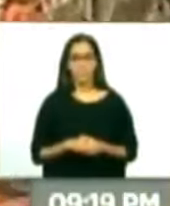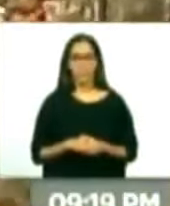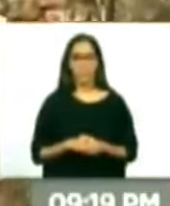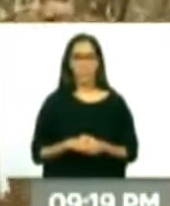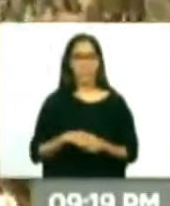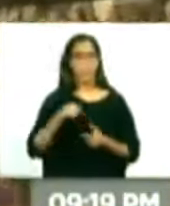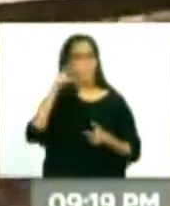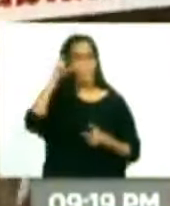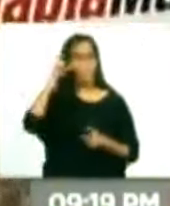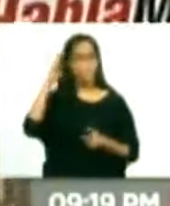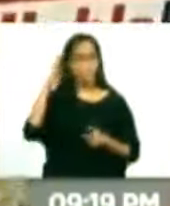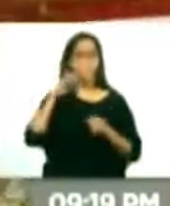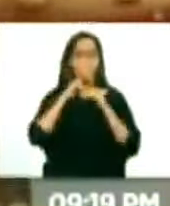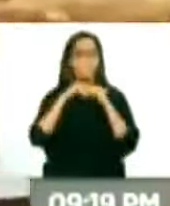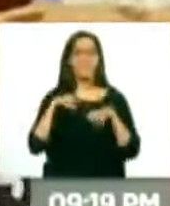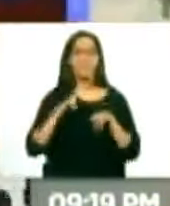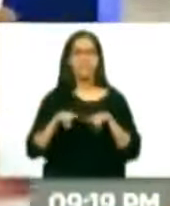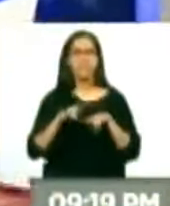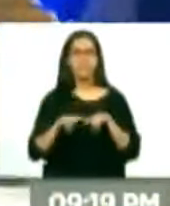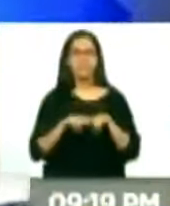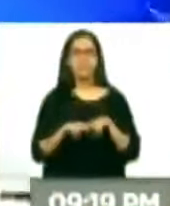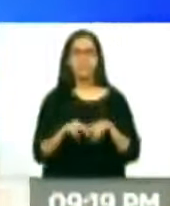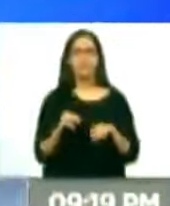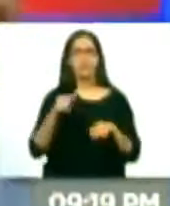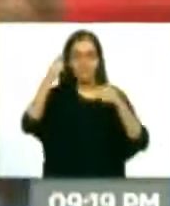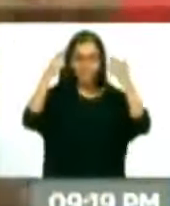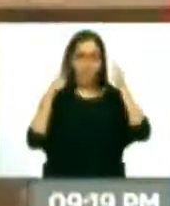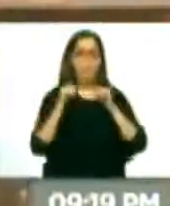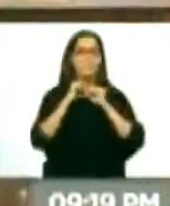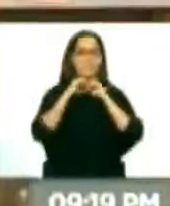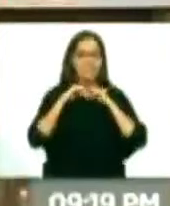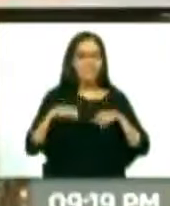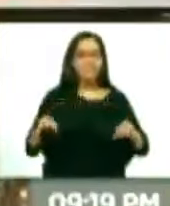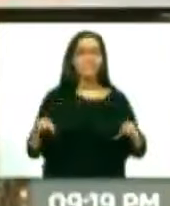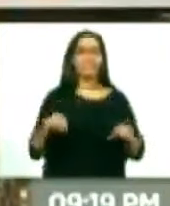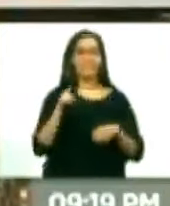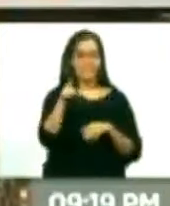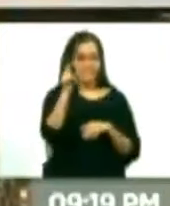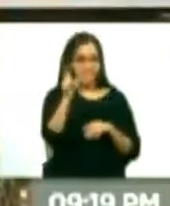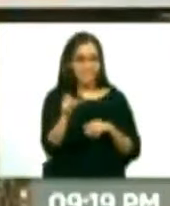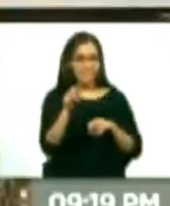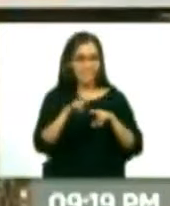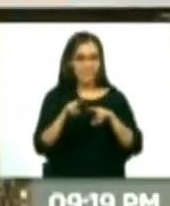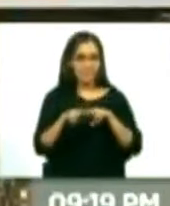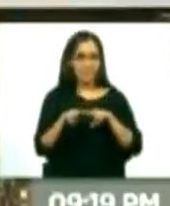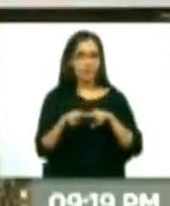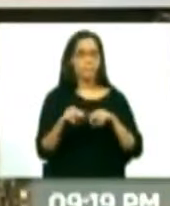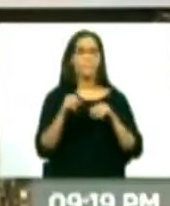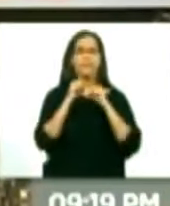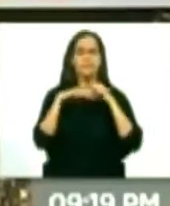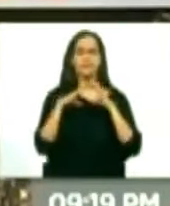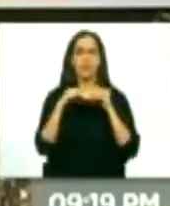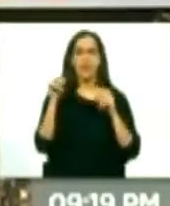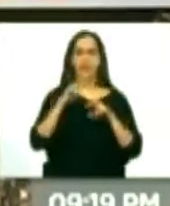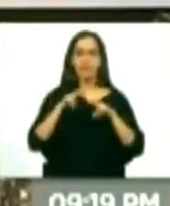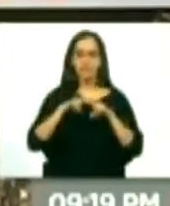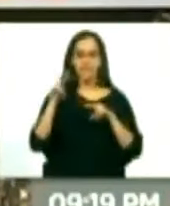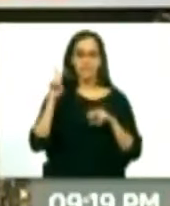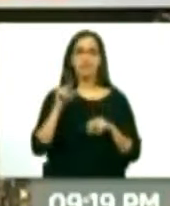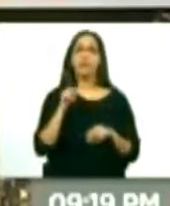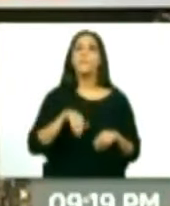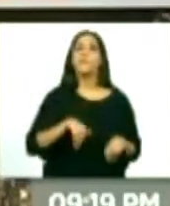Dios bendiga a esa niña. Cuando Chávez bendecía a la niña, bendecía a todas las niñas de Venezuela. Te pudieras llamar